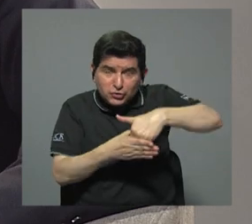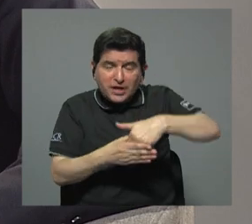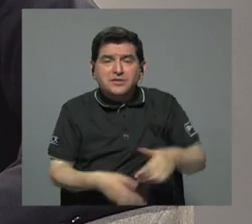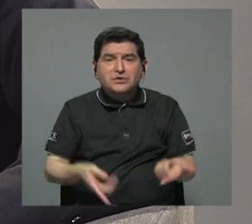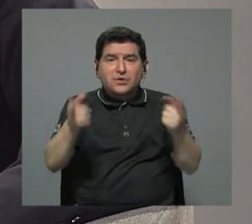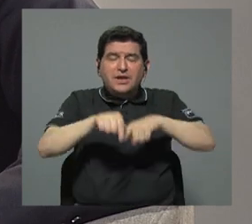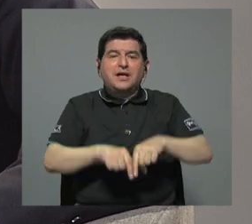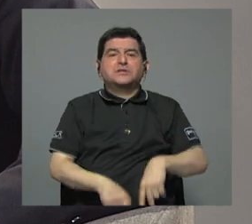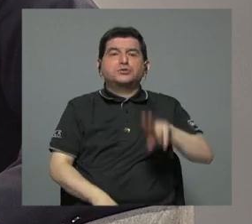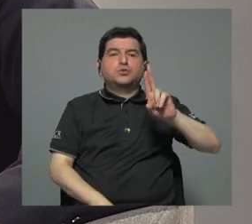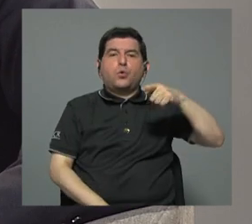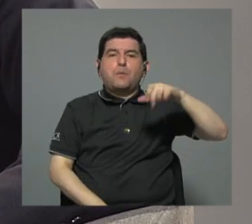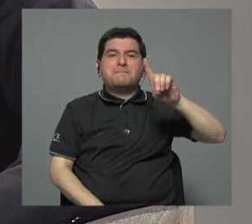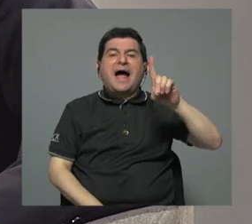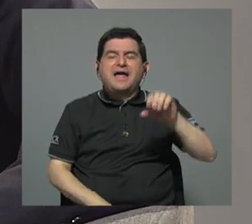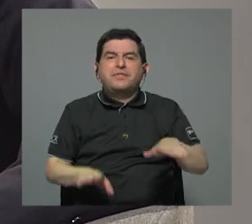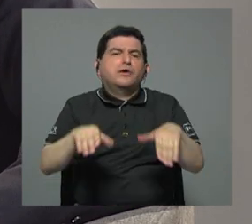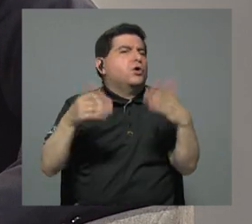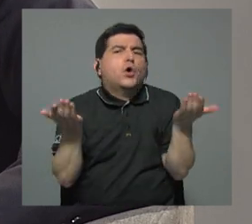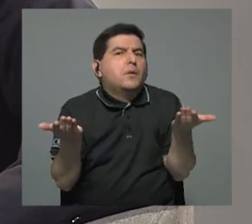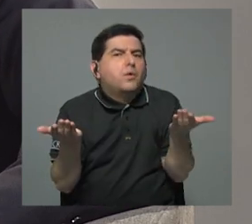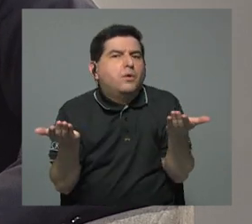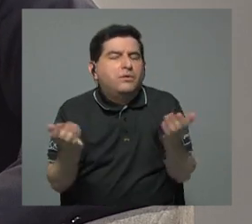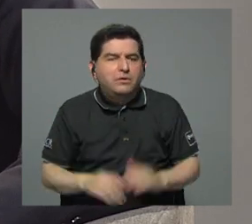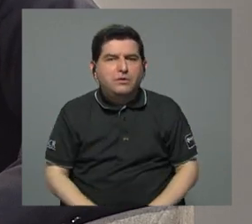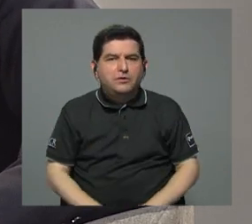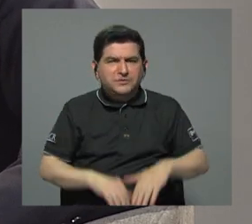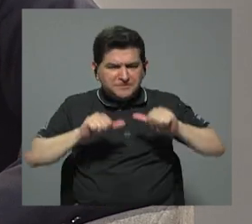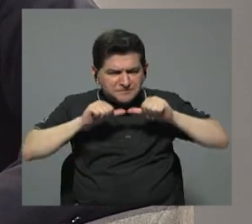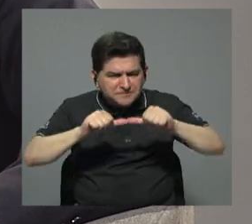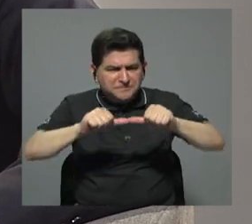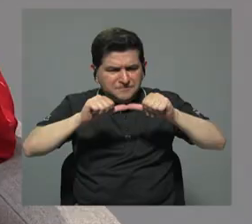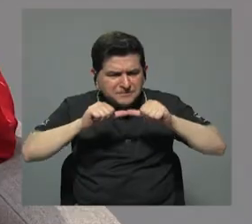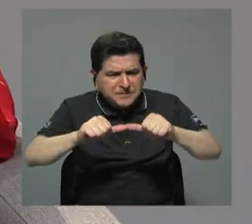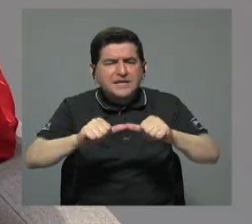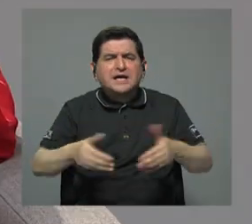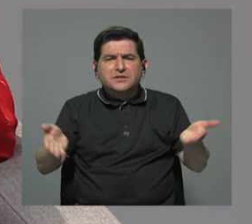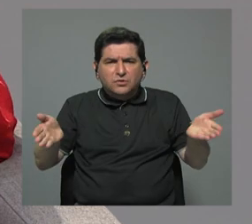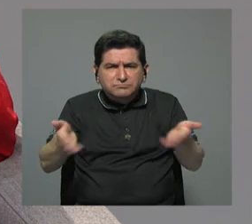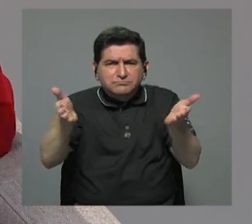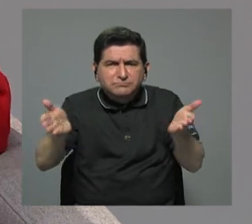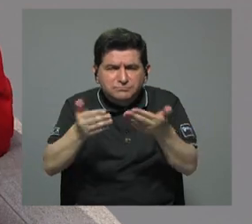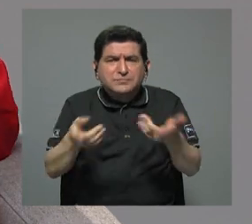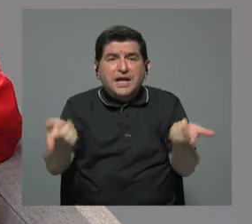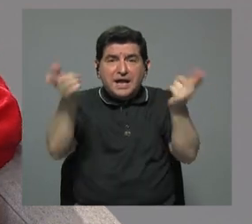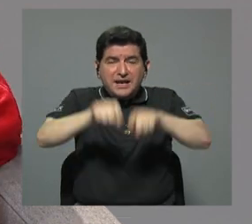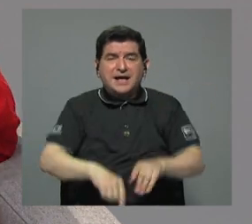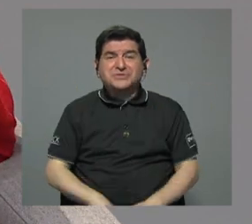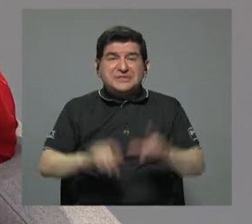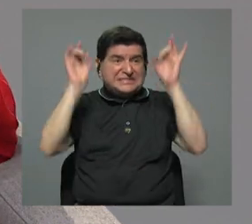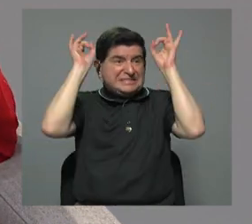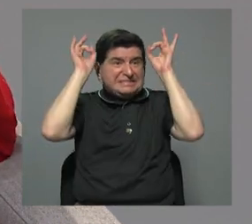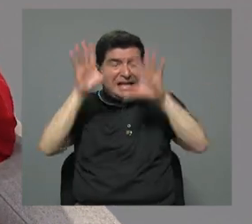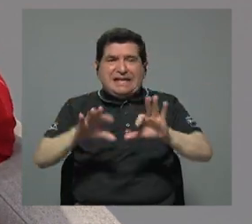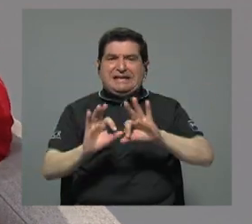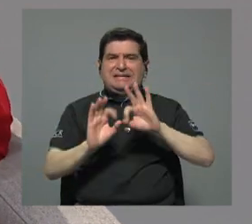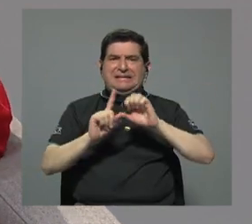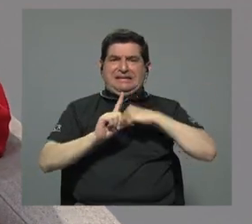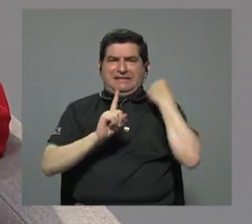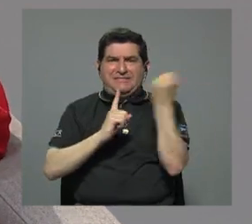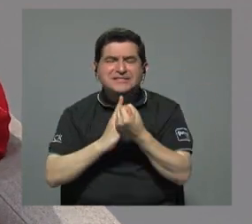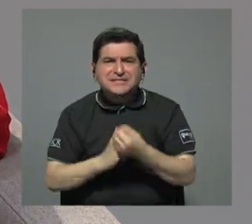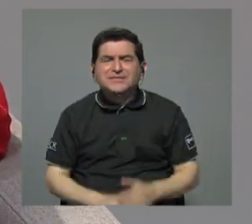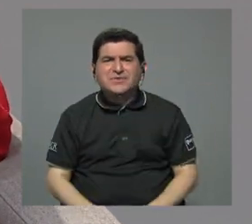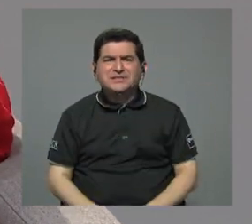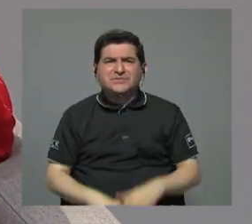caso paz y como estamos metidos en el caso paz empujando al caso paz porque es un relajo en la manera en cómo se está jugando